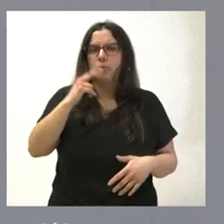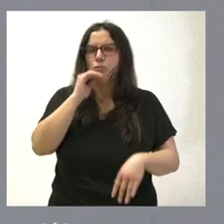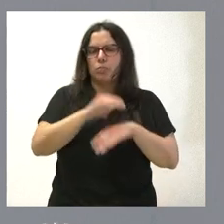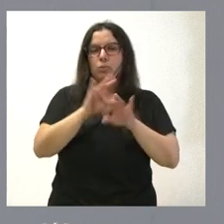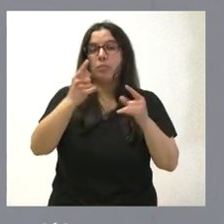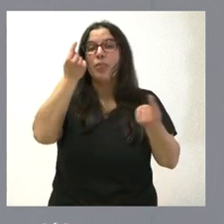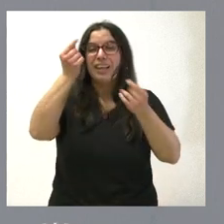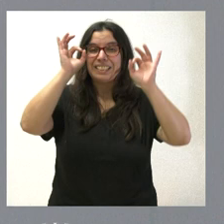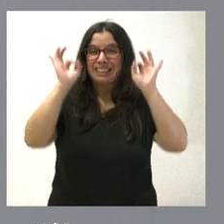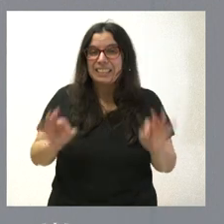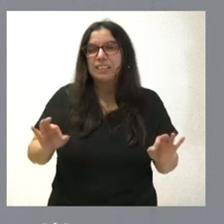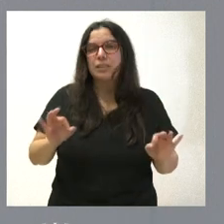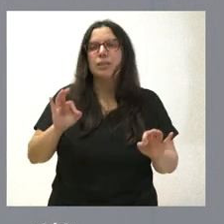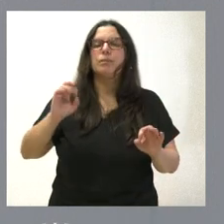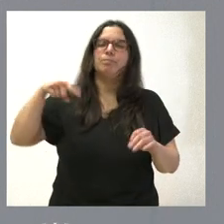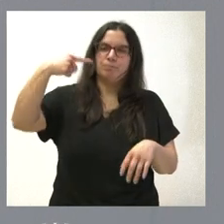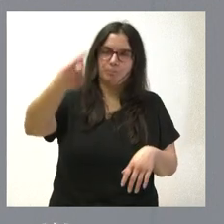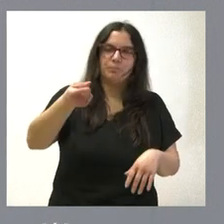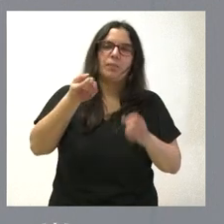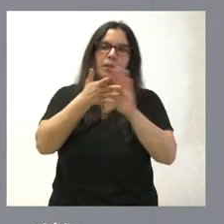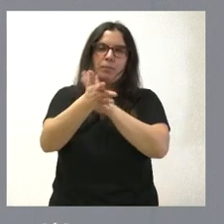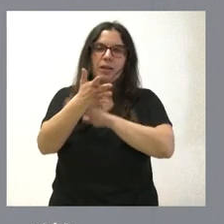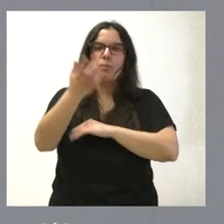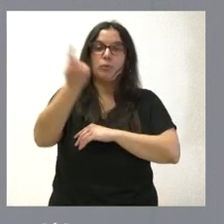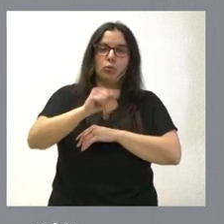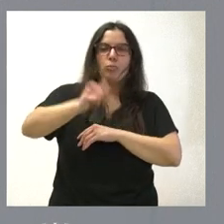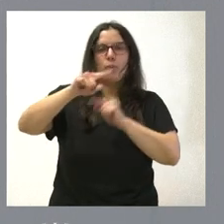concretas se las daremos cuando aprobemos el